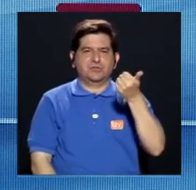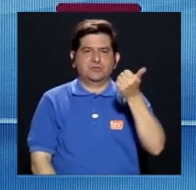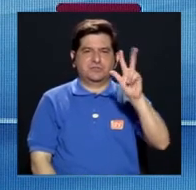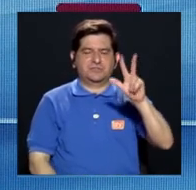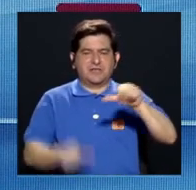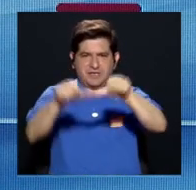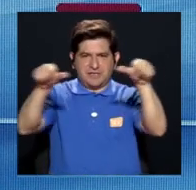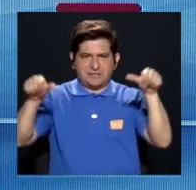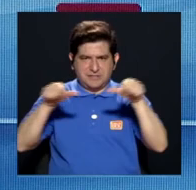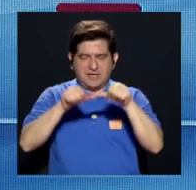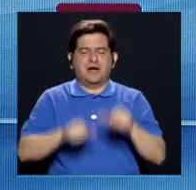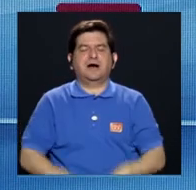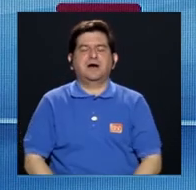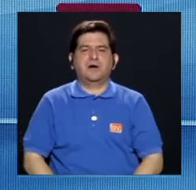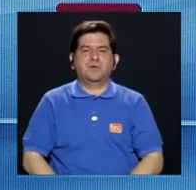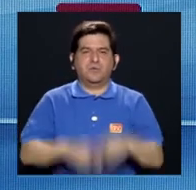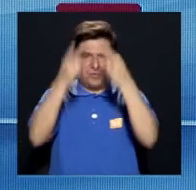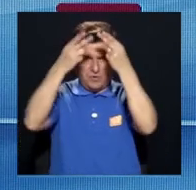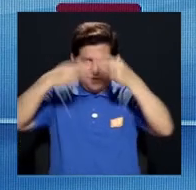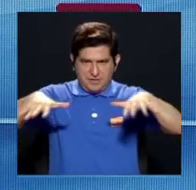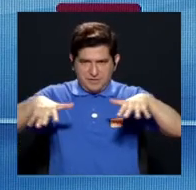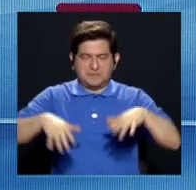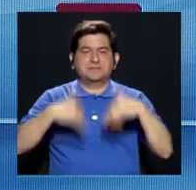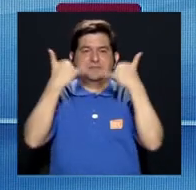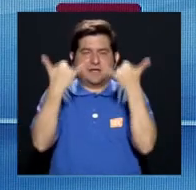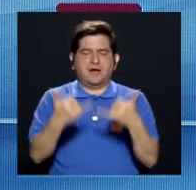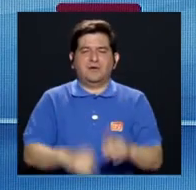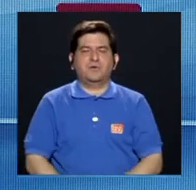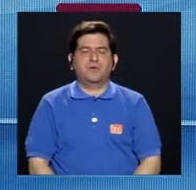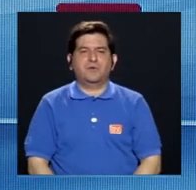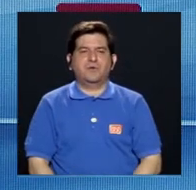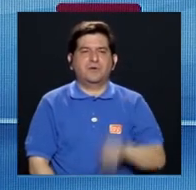313 aulas virtuales a tener ahora